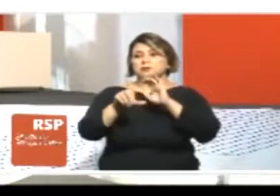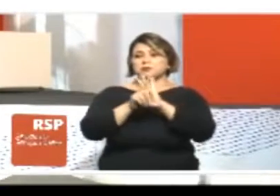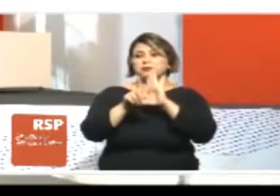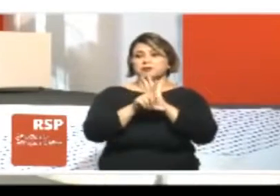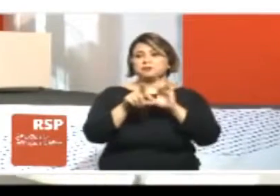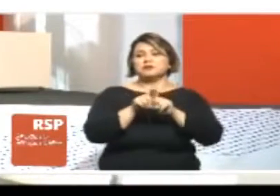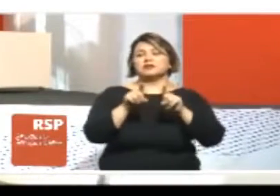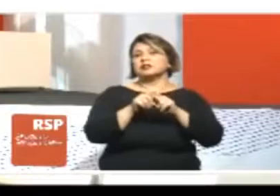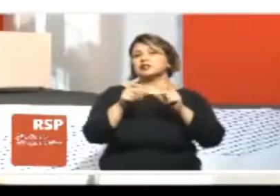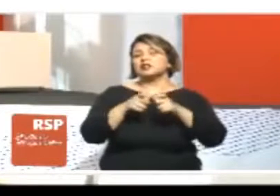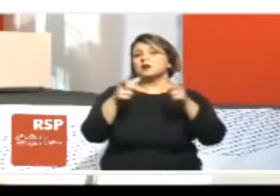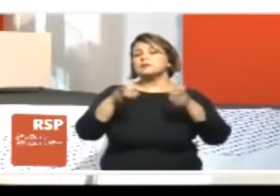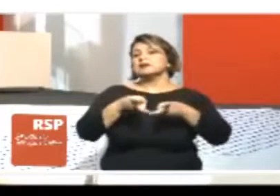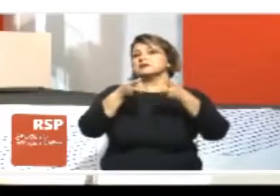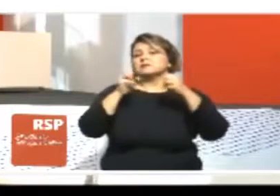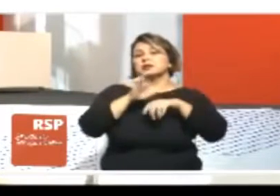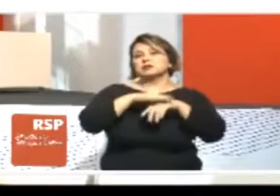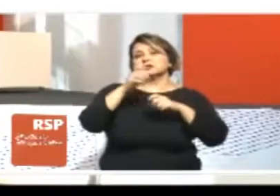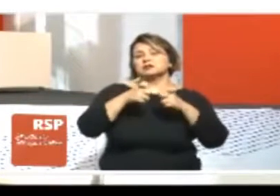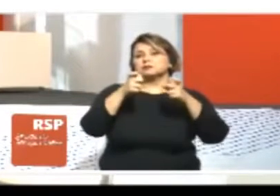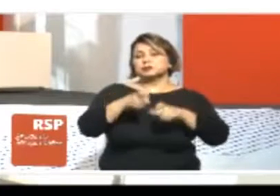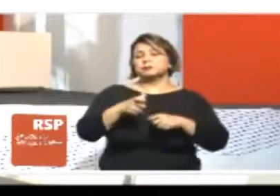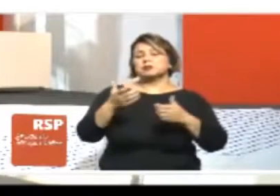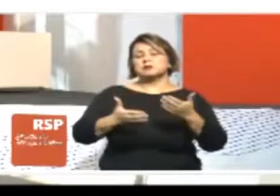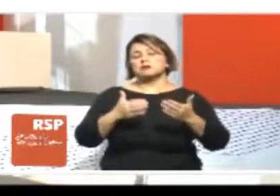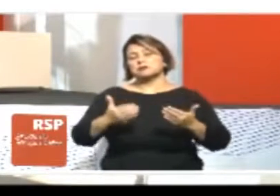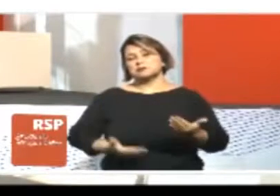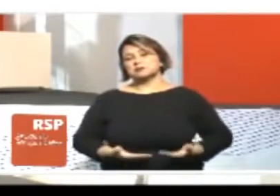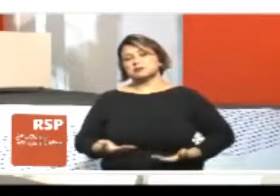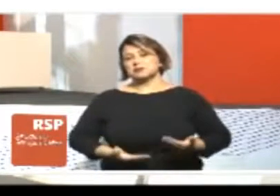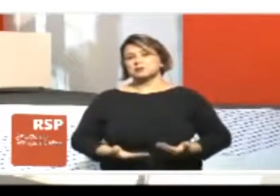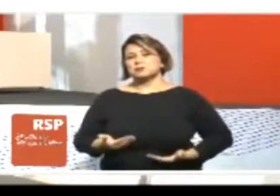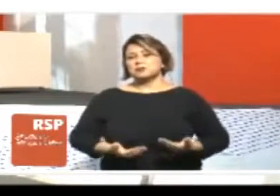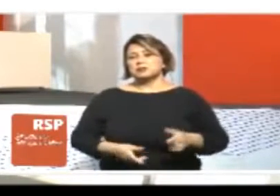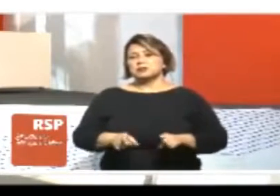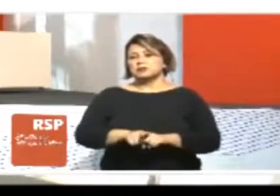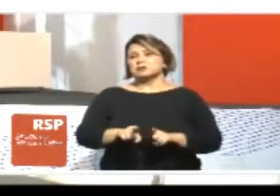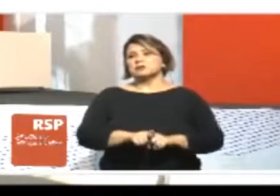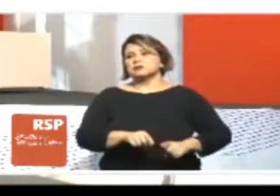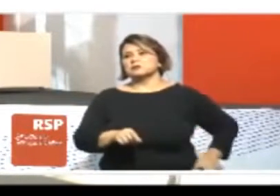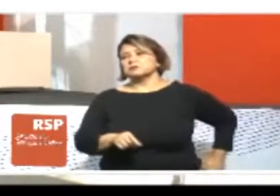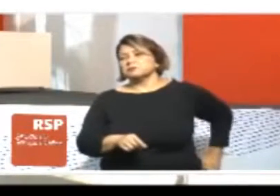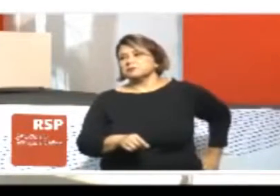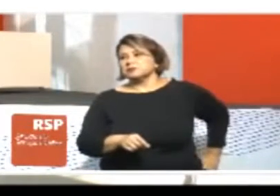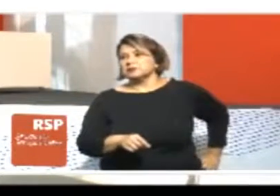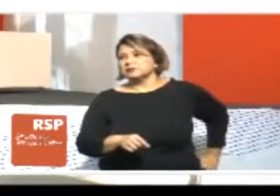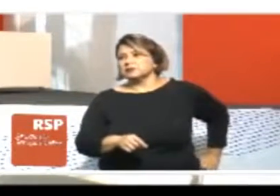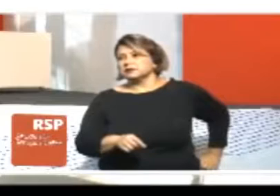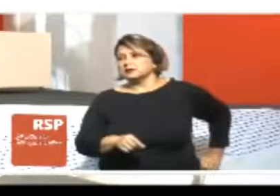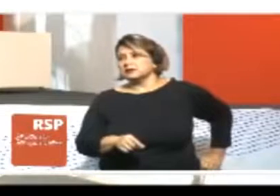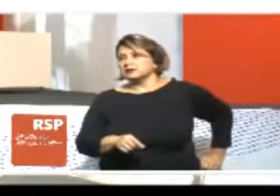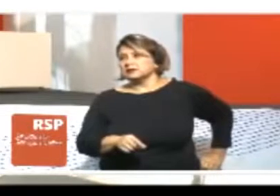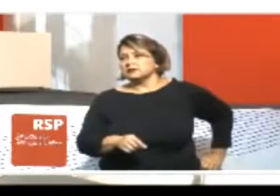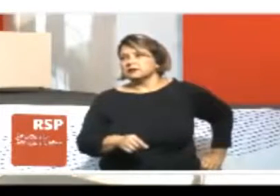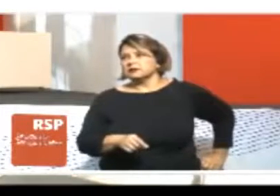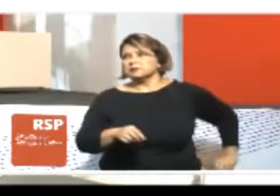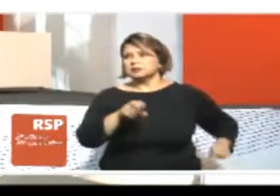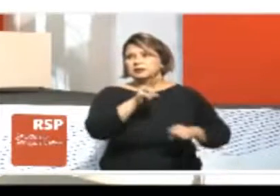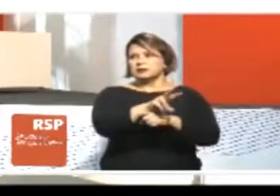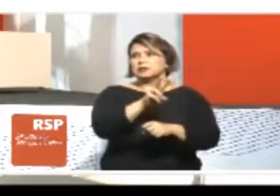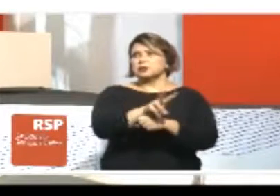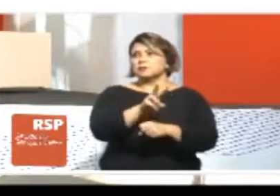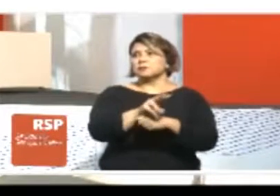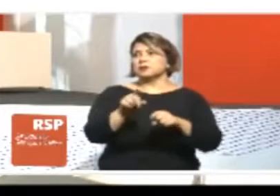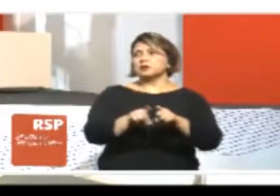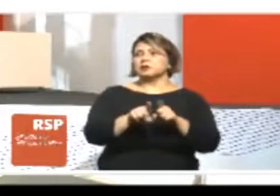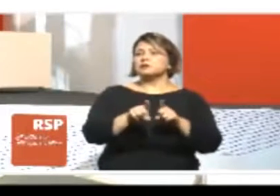puestos que quedan vacantes, se lo dan temporalmente a una persona que se llama allá el interino. No sé qué